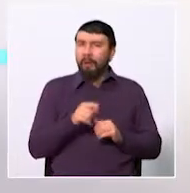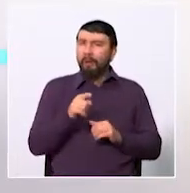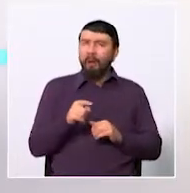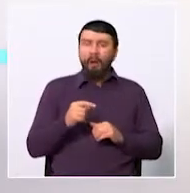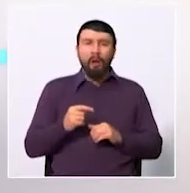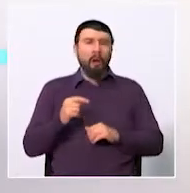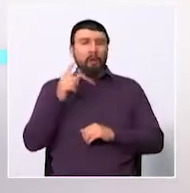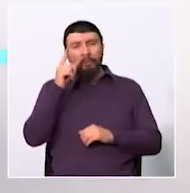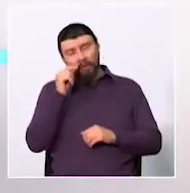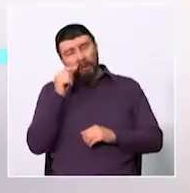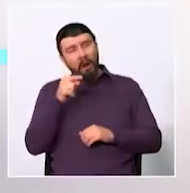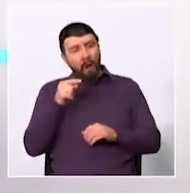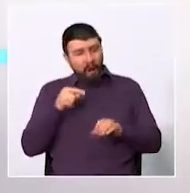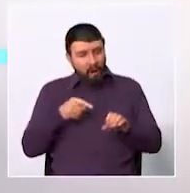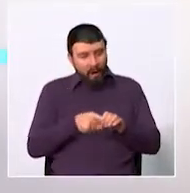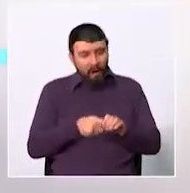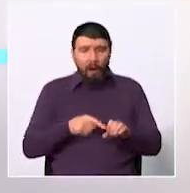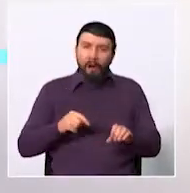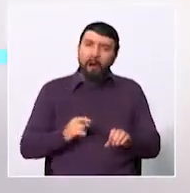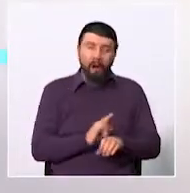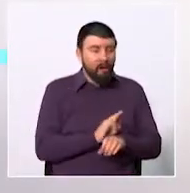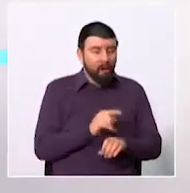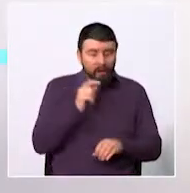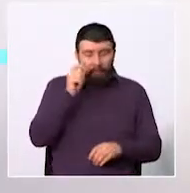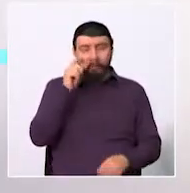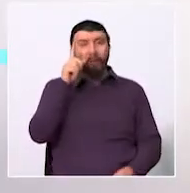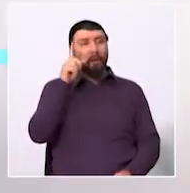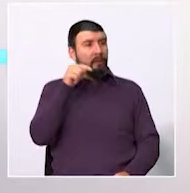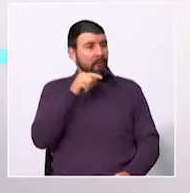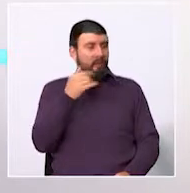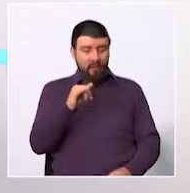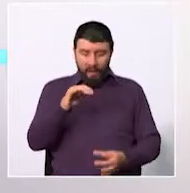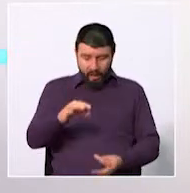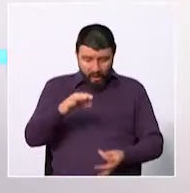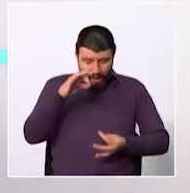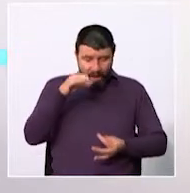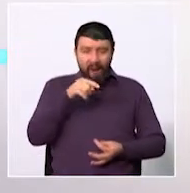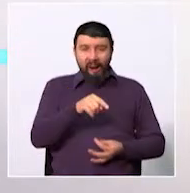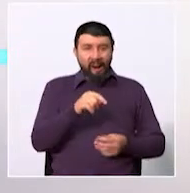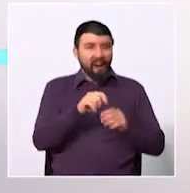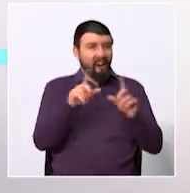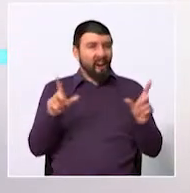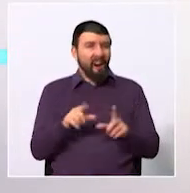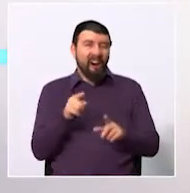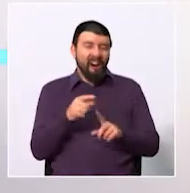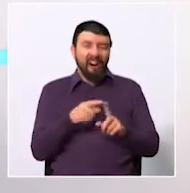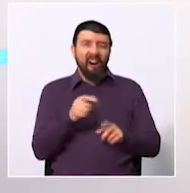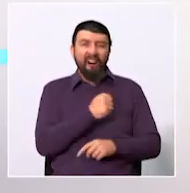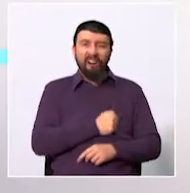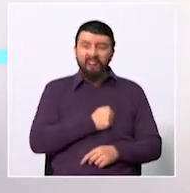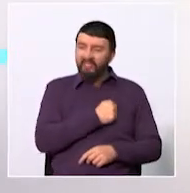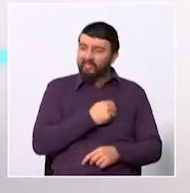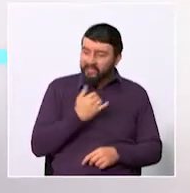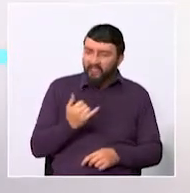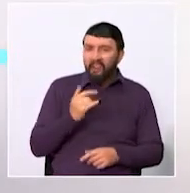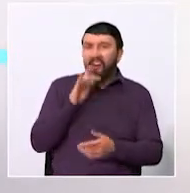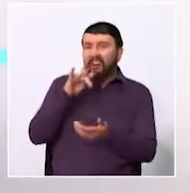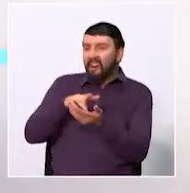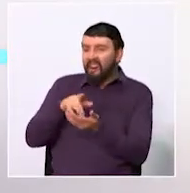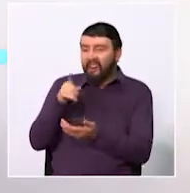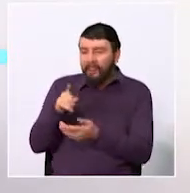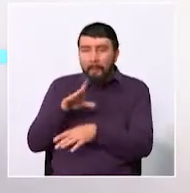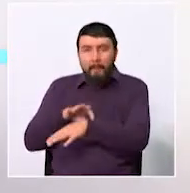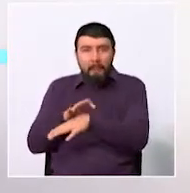y eso hacen y cuando se despiertan ya tienen el examen en la mano pero por favor acudan a sus